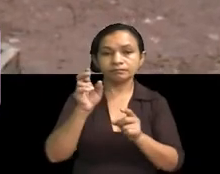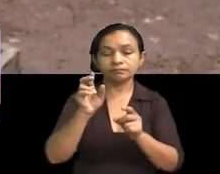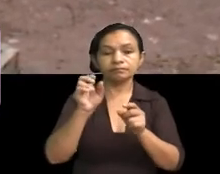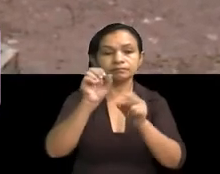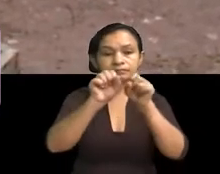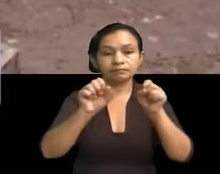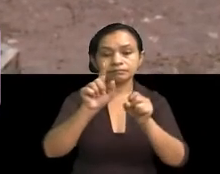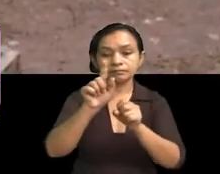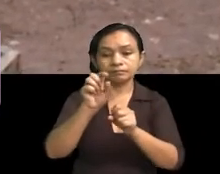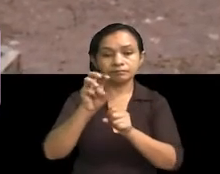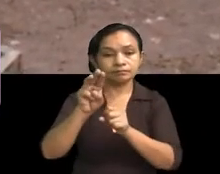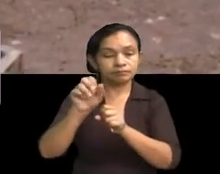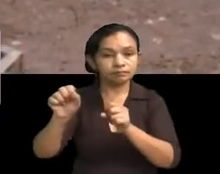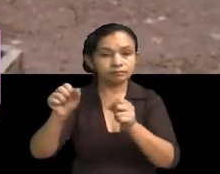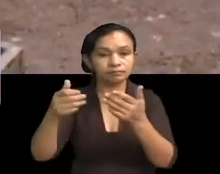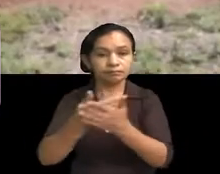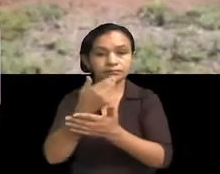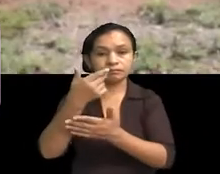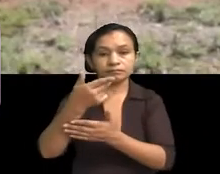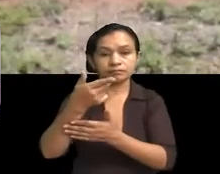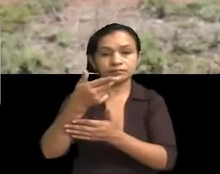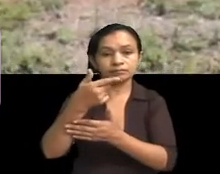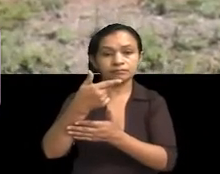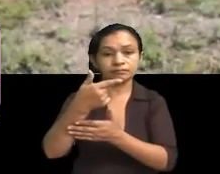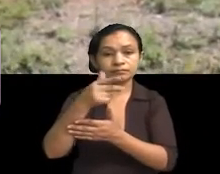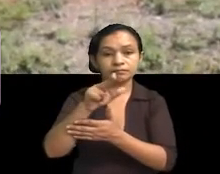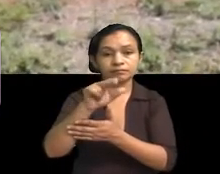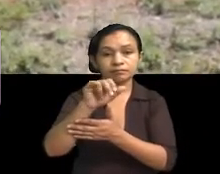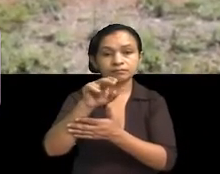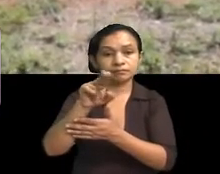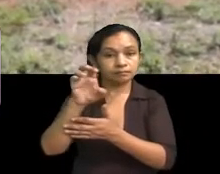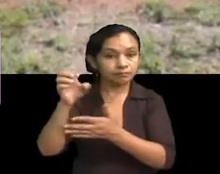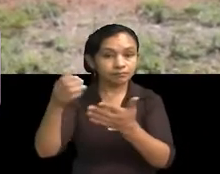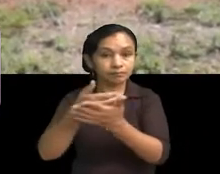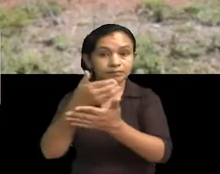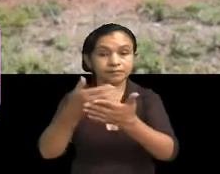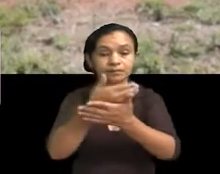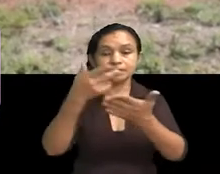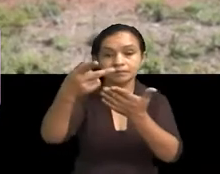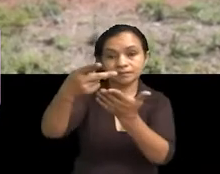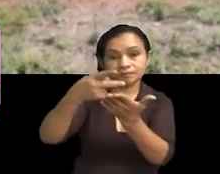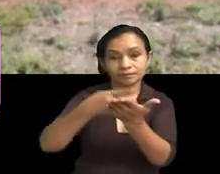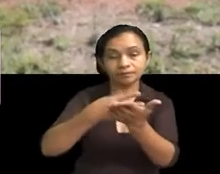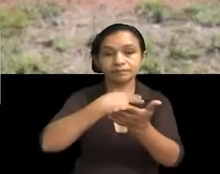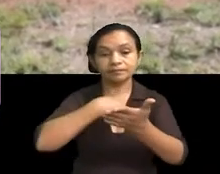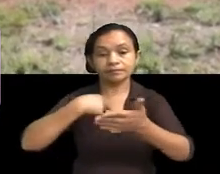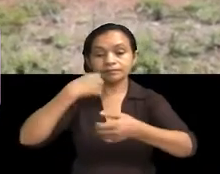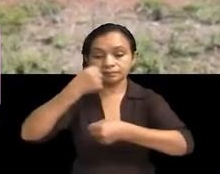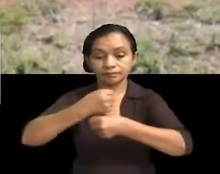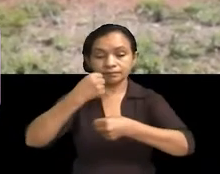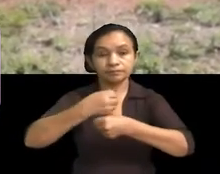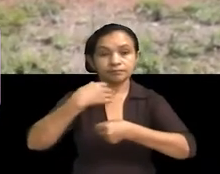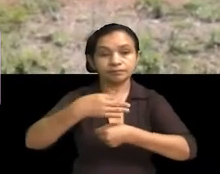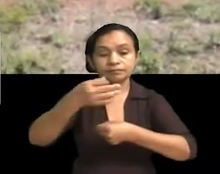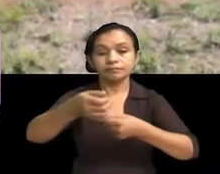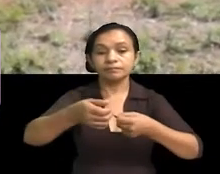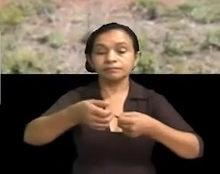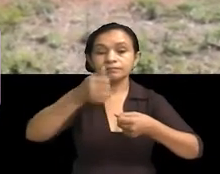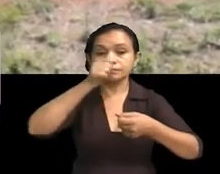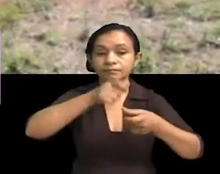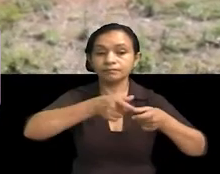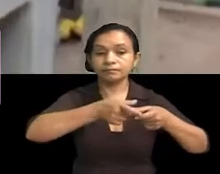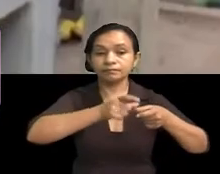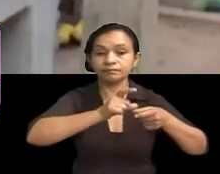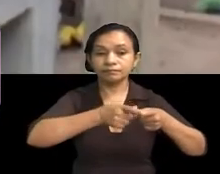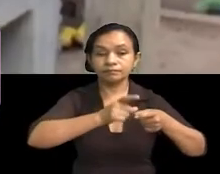Tomás Chontales y en Nueva Guinea. Es decir, esos son nuevos proyectos a ejecutar de alcantarillado sanitario. En el